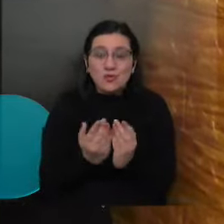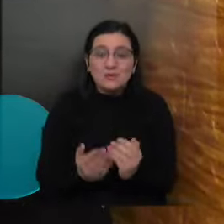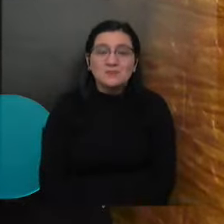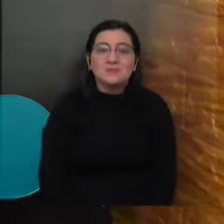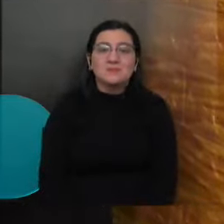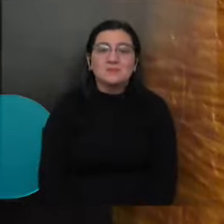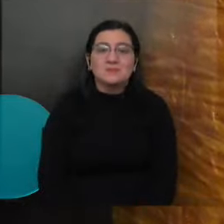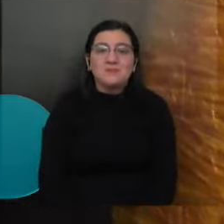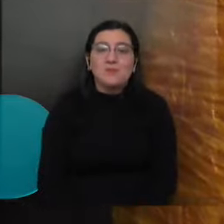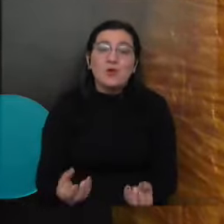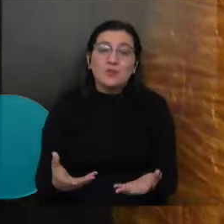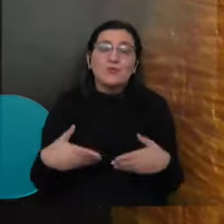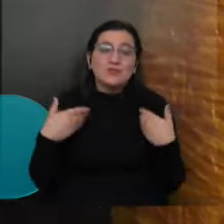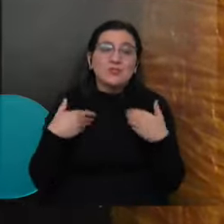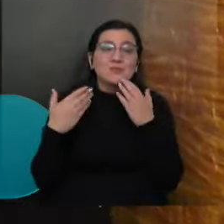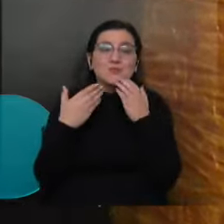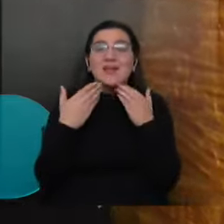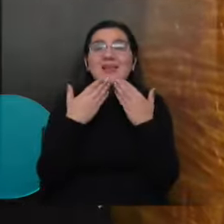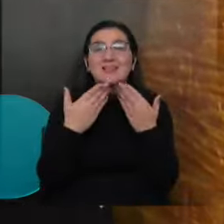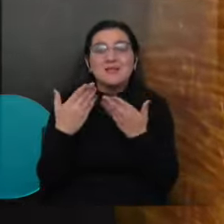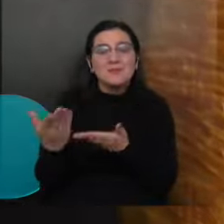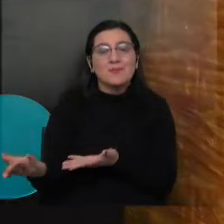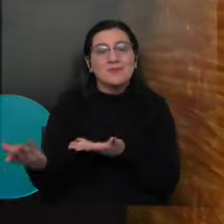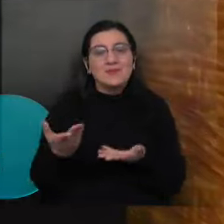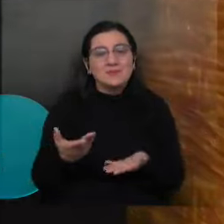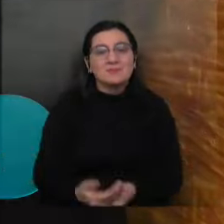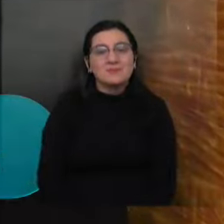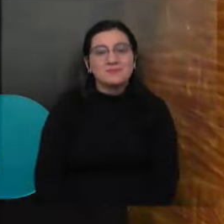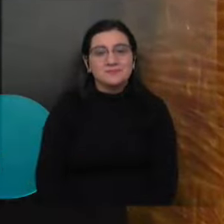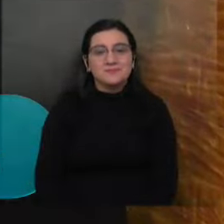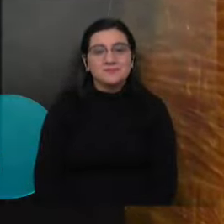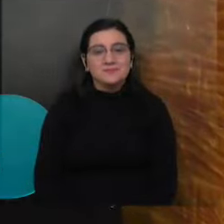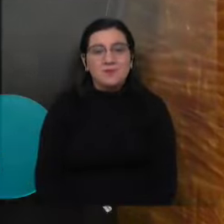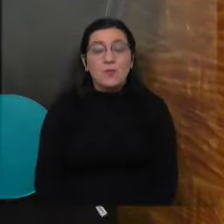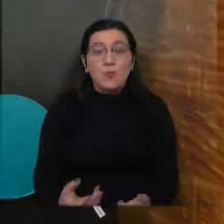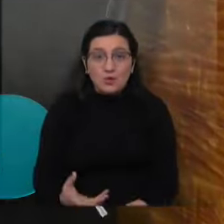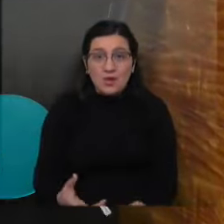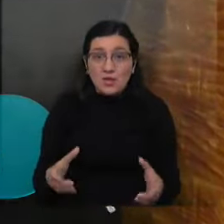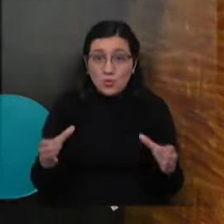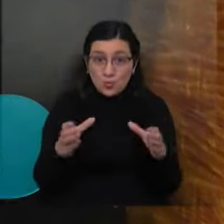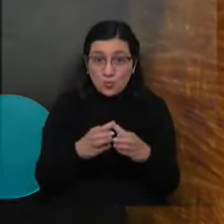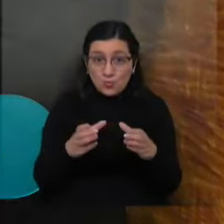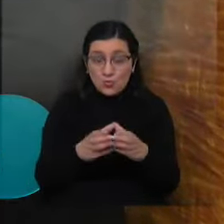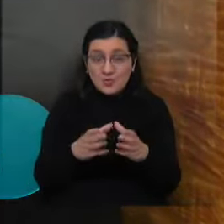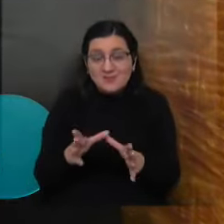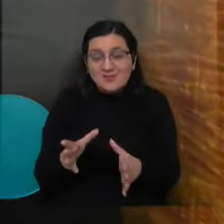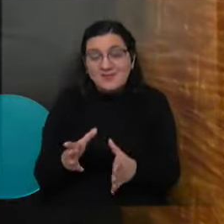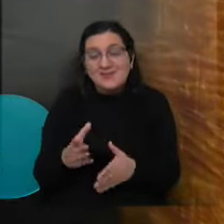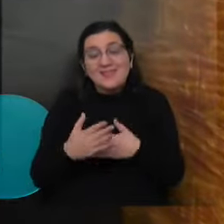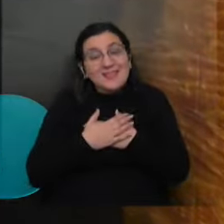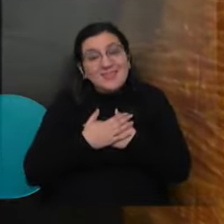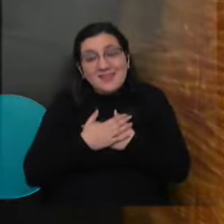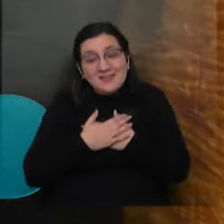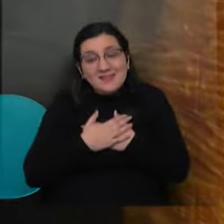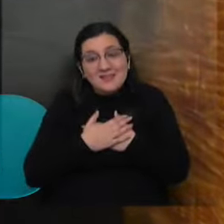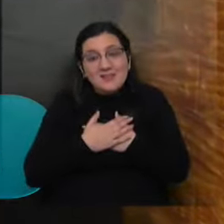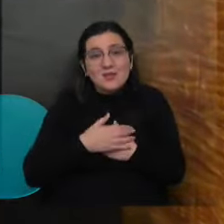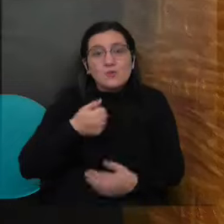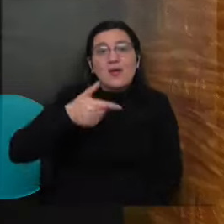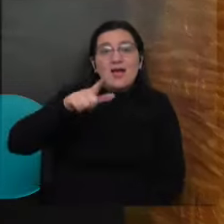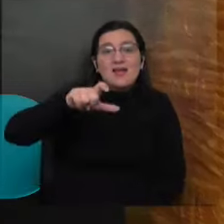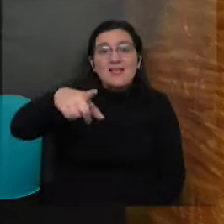así que nada muy contento Gracias por gracias por venir bueno Mariano a ver hay una barra que te apadrinó que te quiere mucho hablamos de Alex